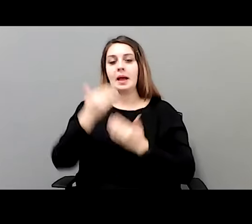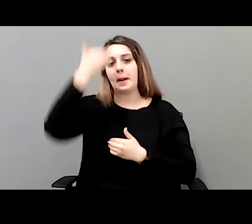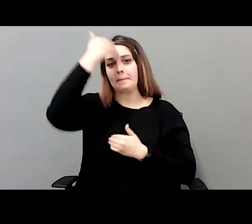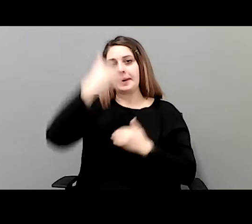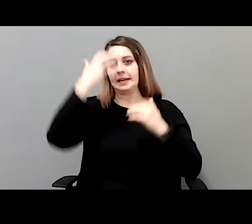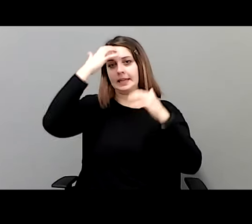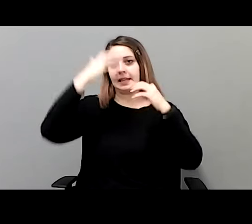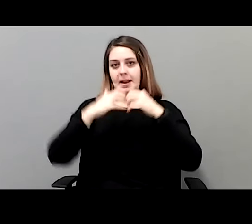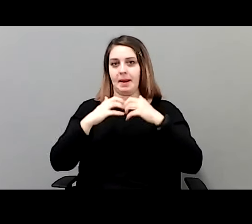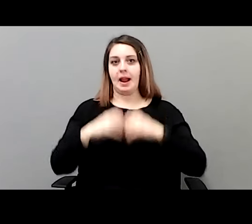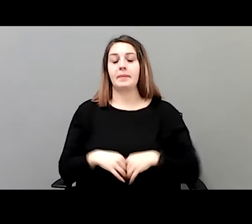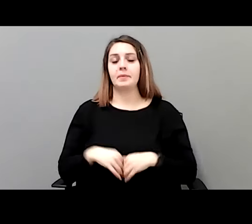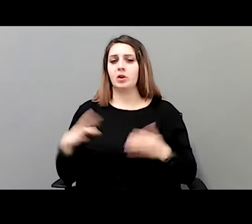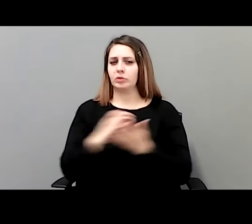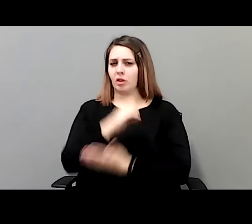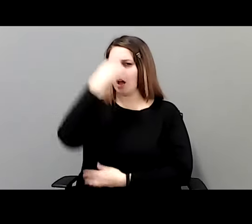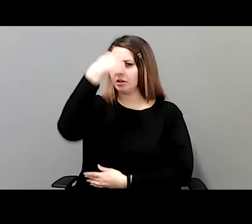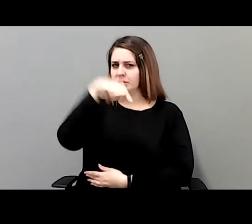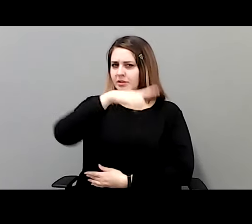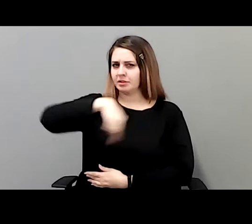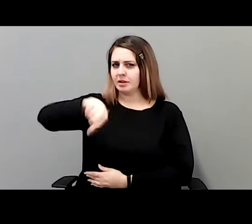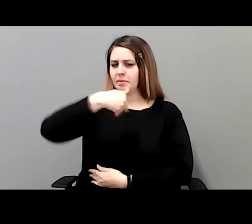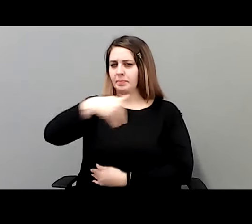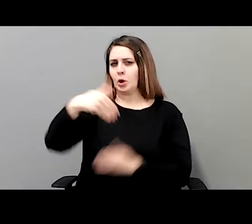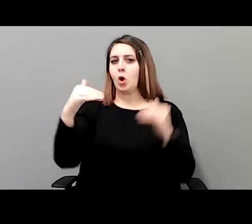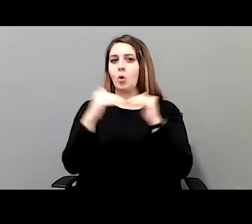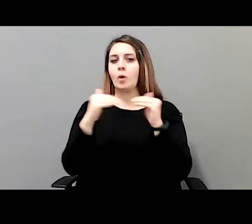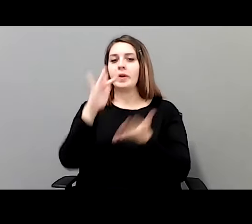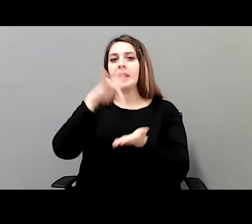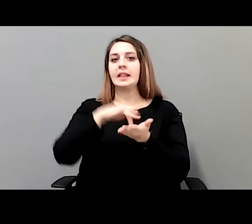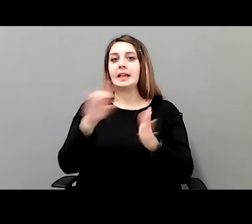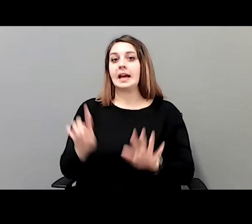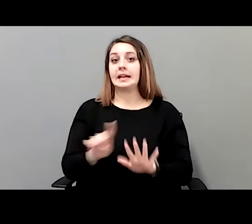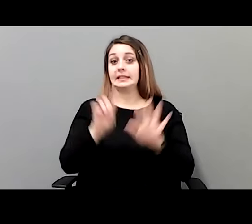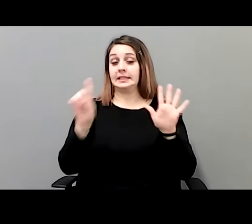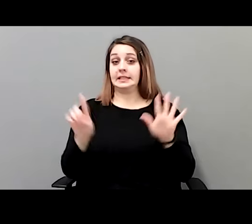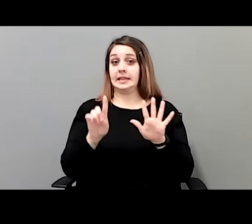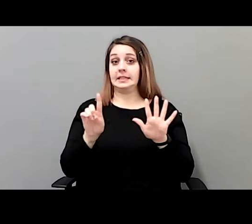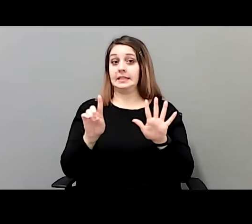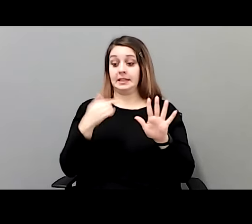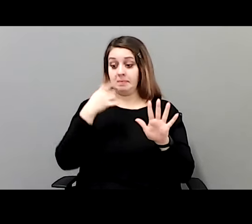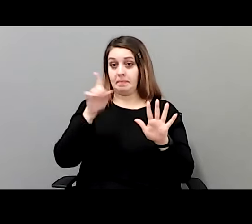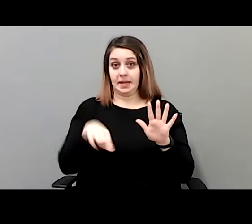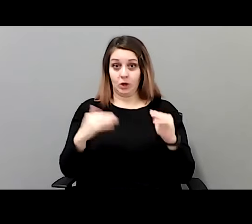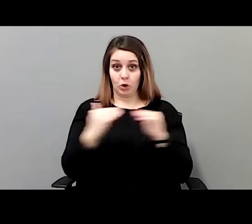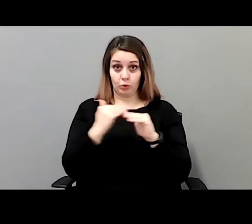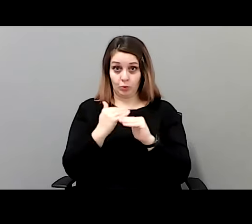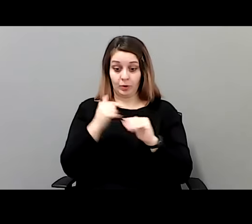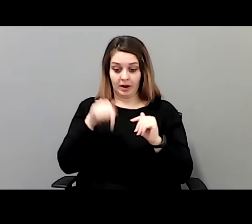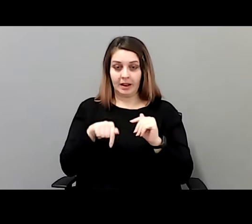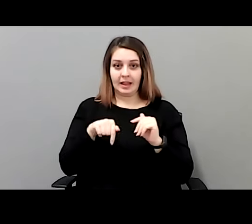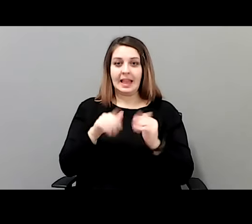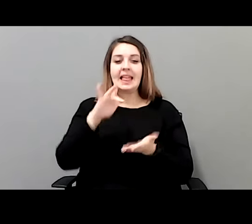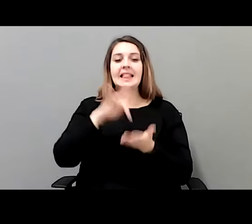Cerebral. Todos sabéis que el próximo jueves 6 de este mes de octubre, nuestro